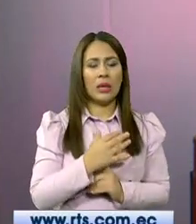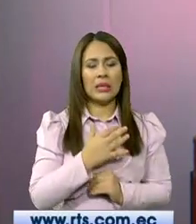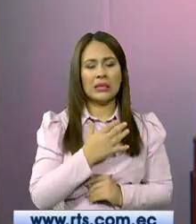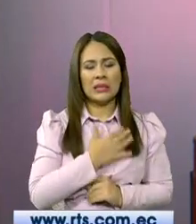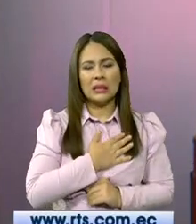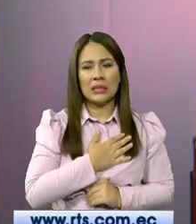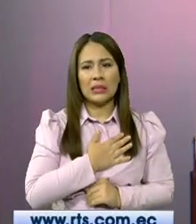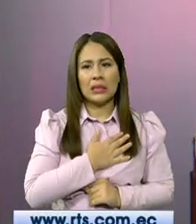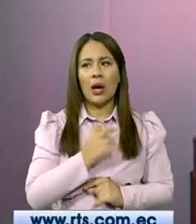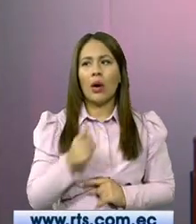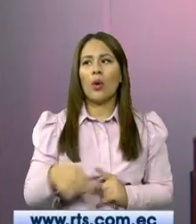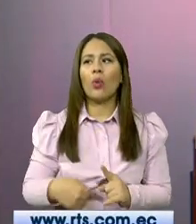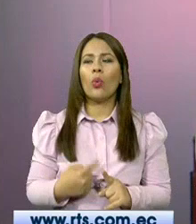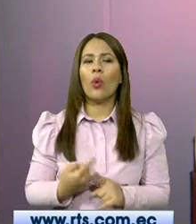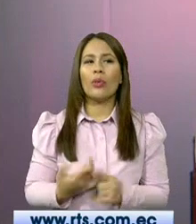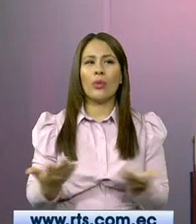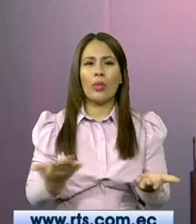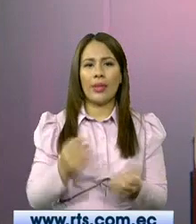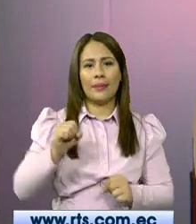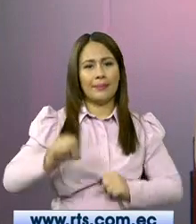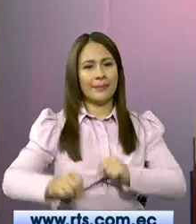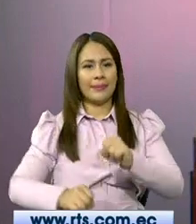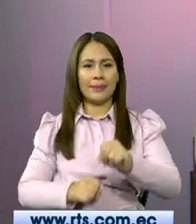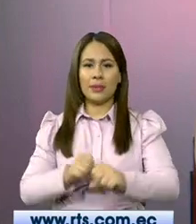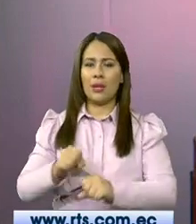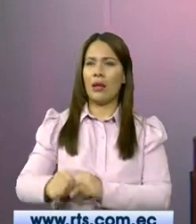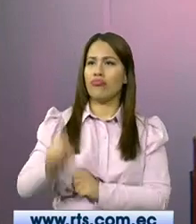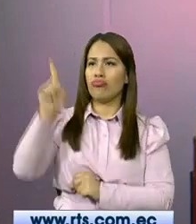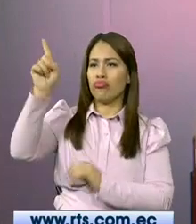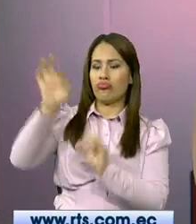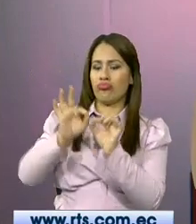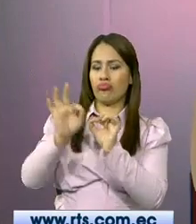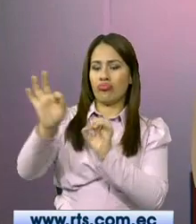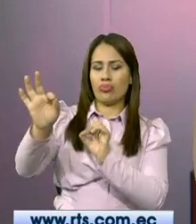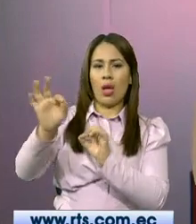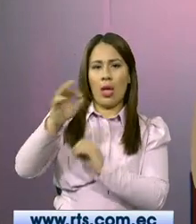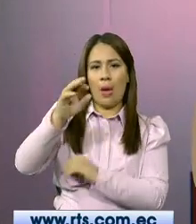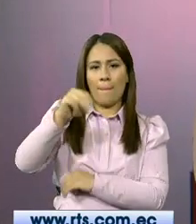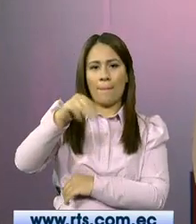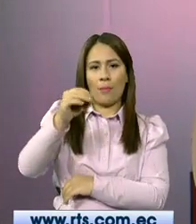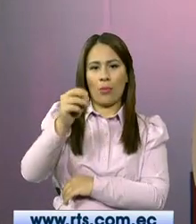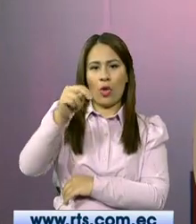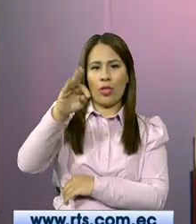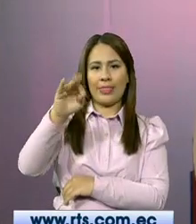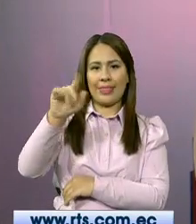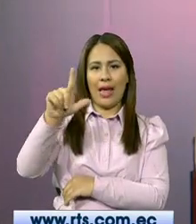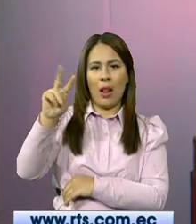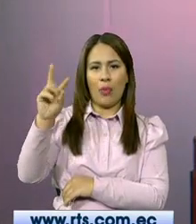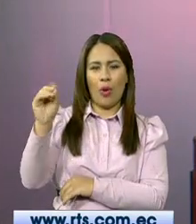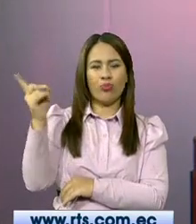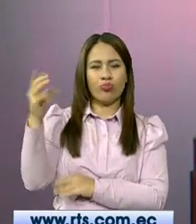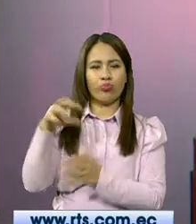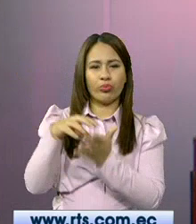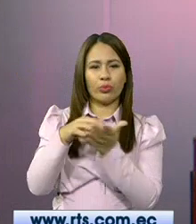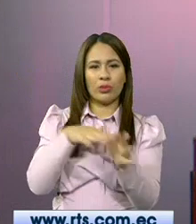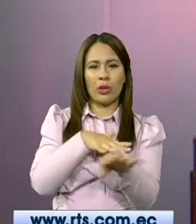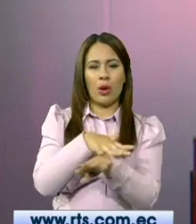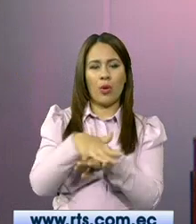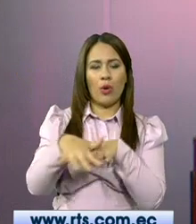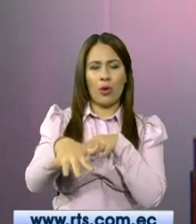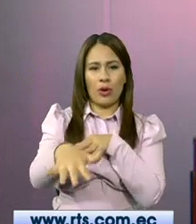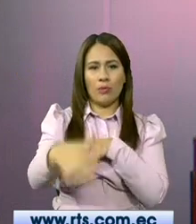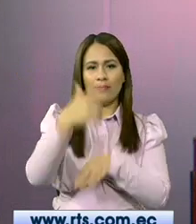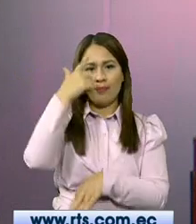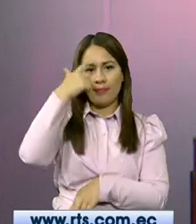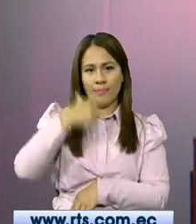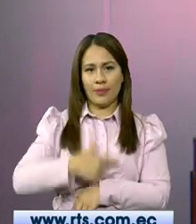cuando circulaba en su bicicleta en el Cantón Montalvo de la provincia de Los Ríos. El conductor